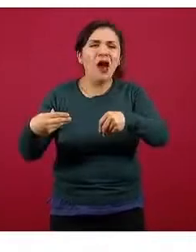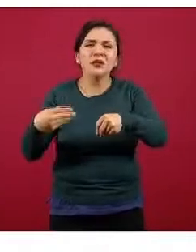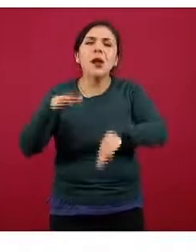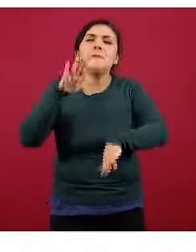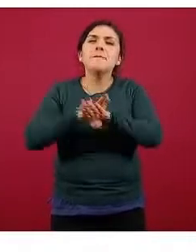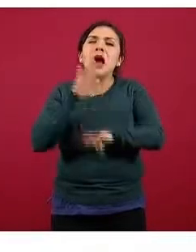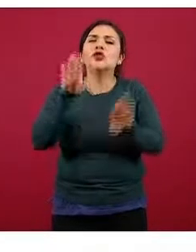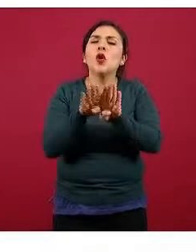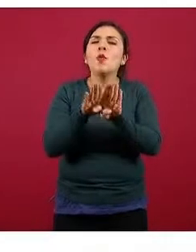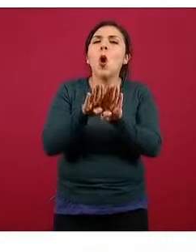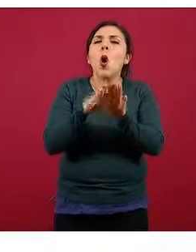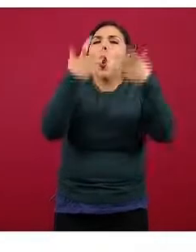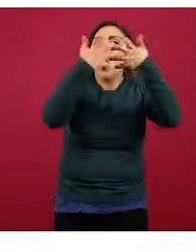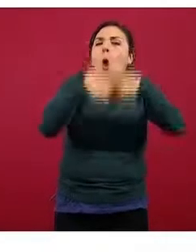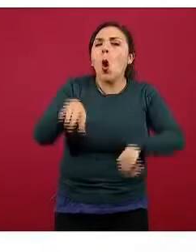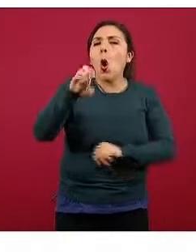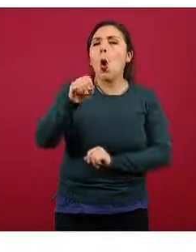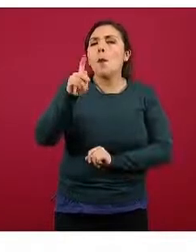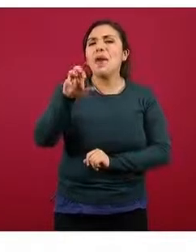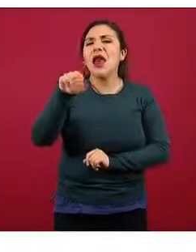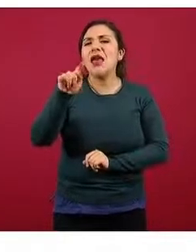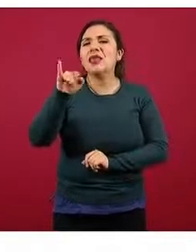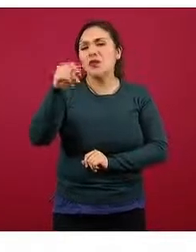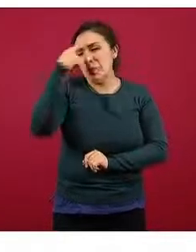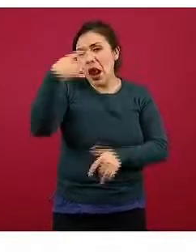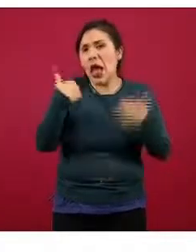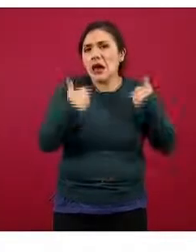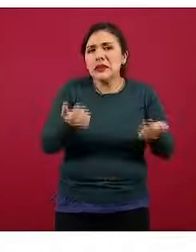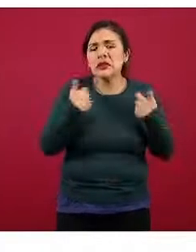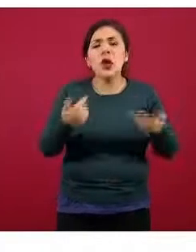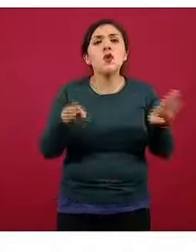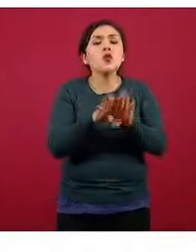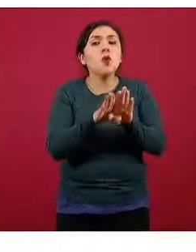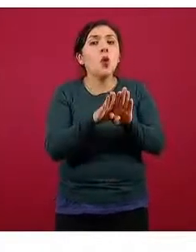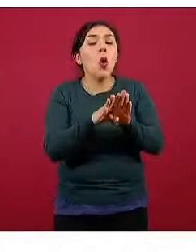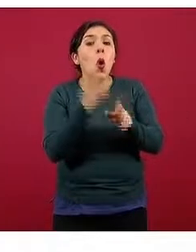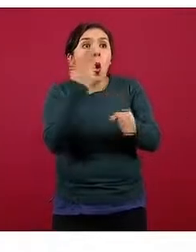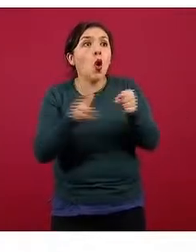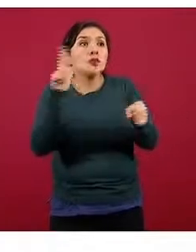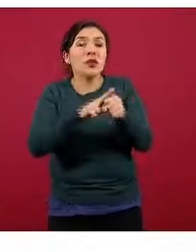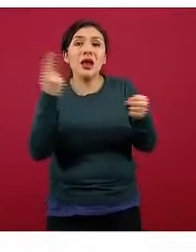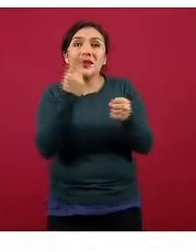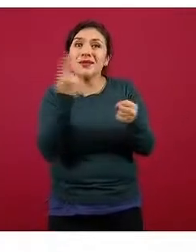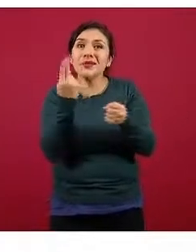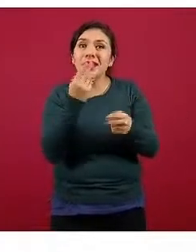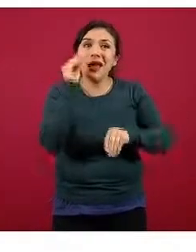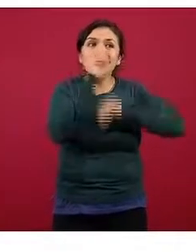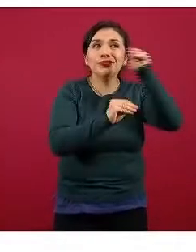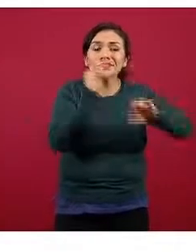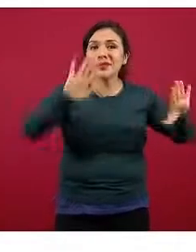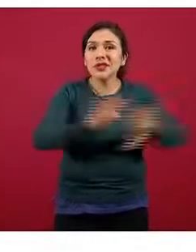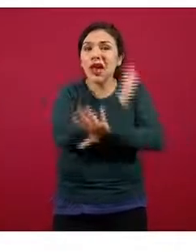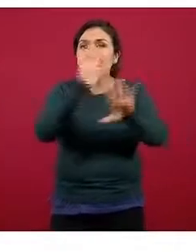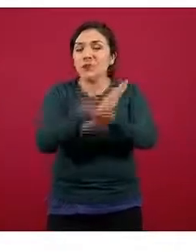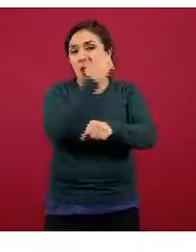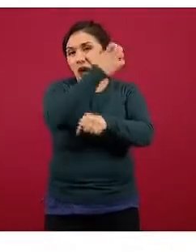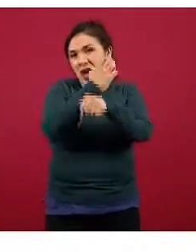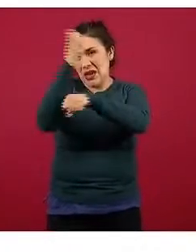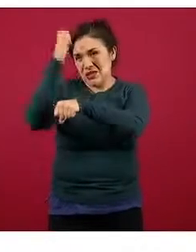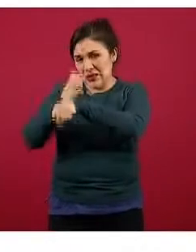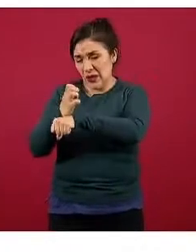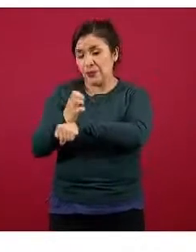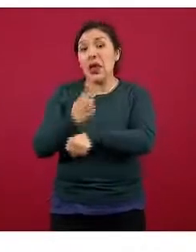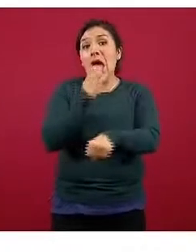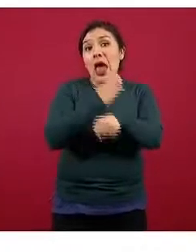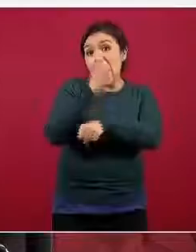más operativo para entender la capacidad y la necesidad de conversión o reconversión en cada entidad. Cada